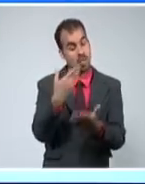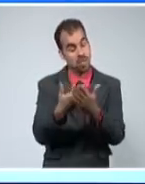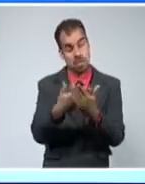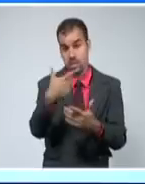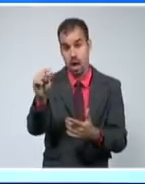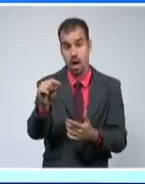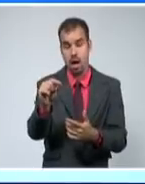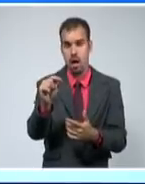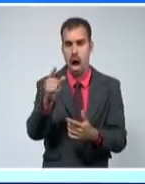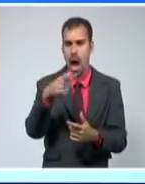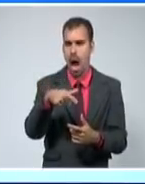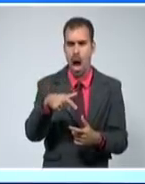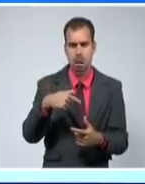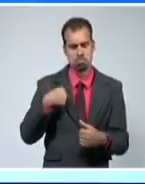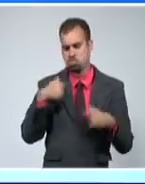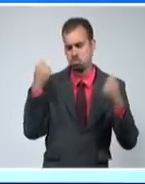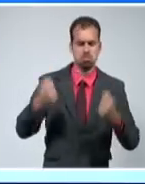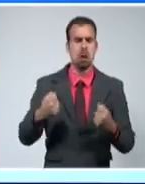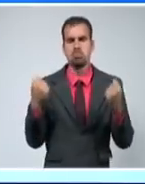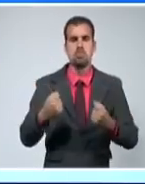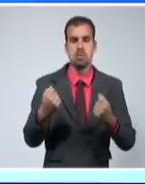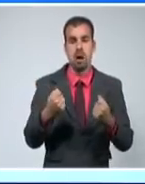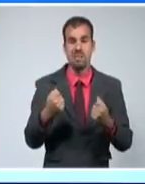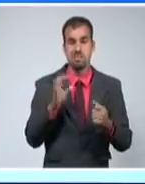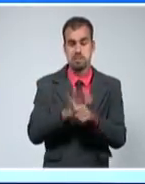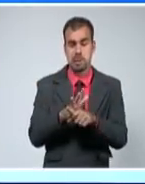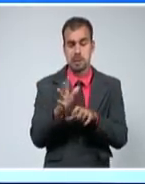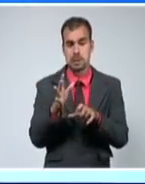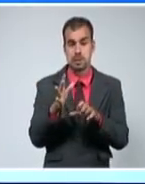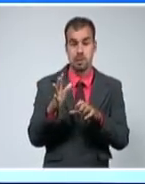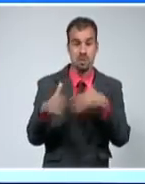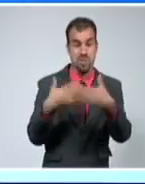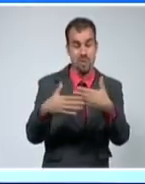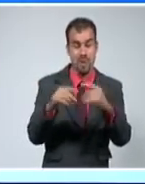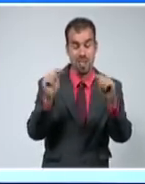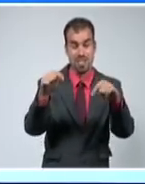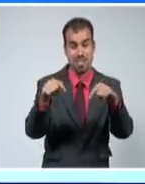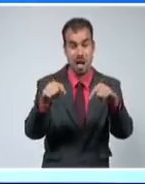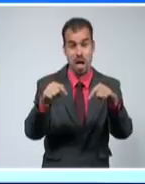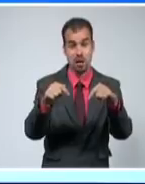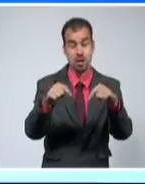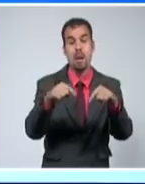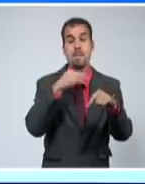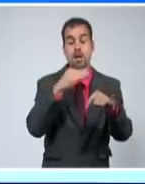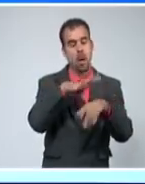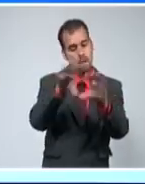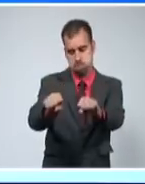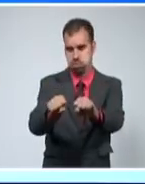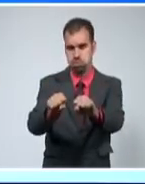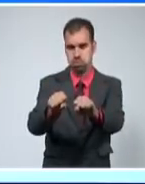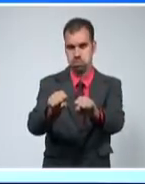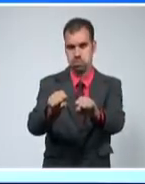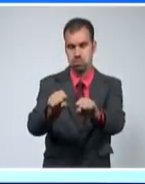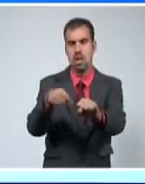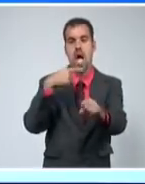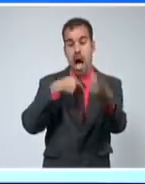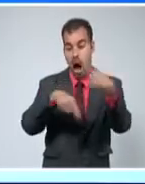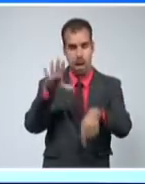altercado en plena calle este joven fue detenido se encuentra en este momento en prisión provisional mientras se está desarrollando la